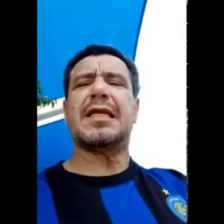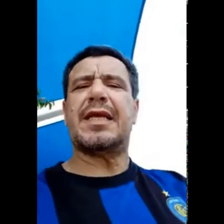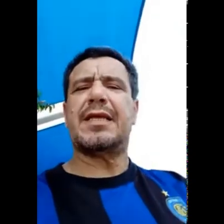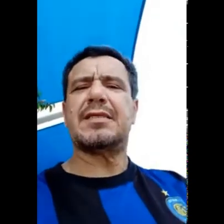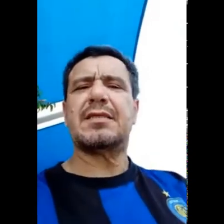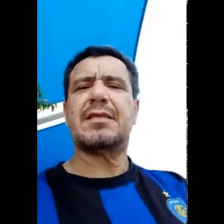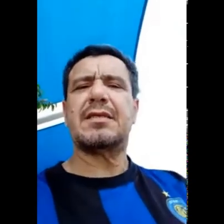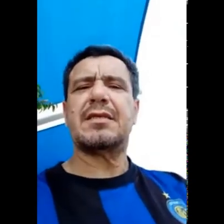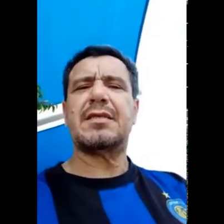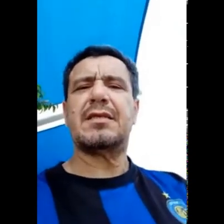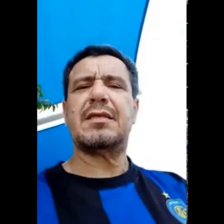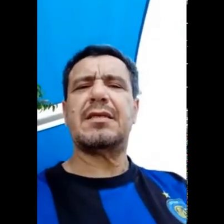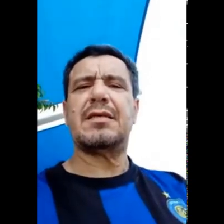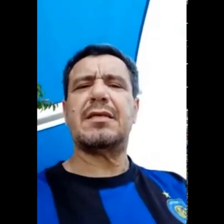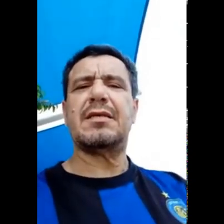respeta las leyes